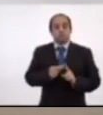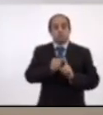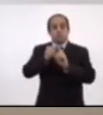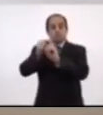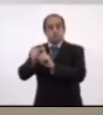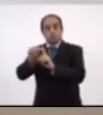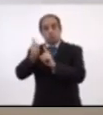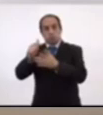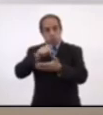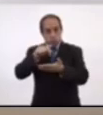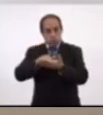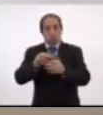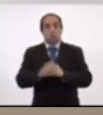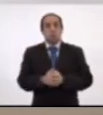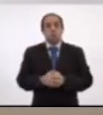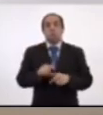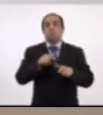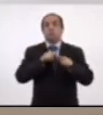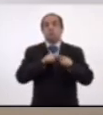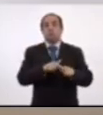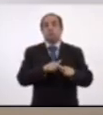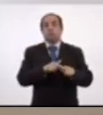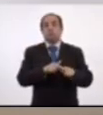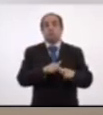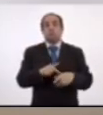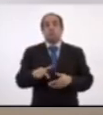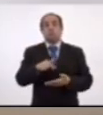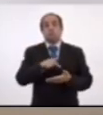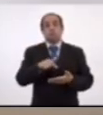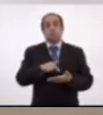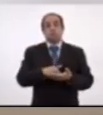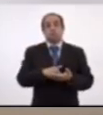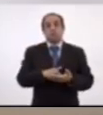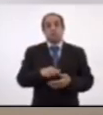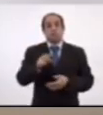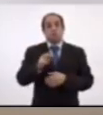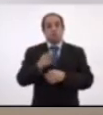otros lugares, se mantienen los sitios de triaje que